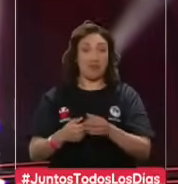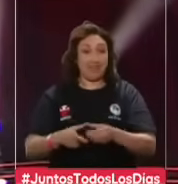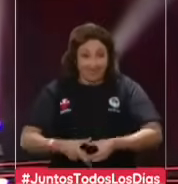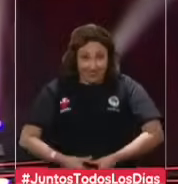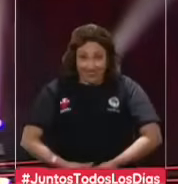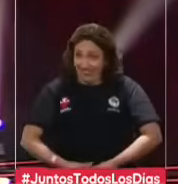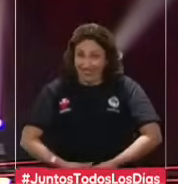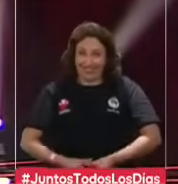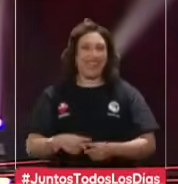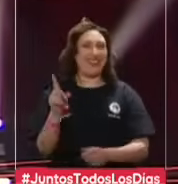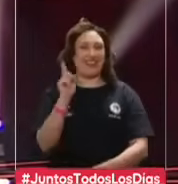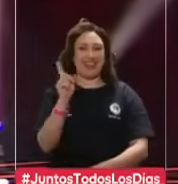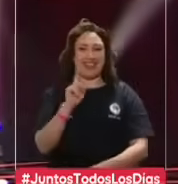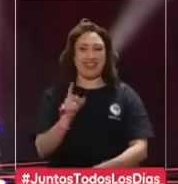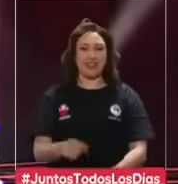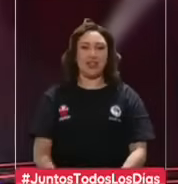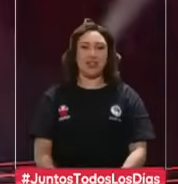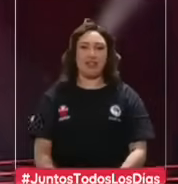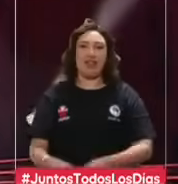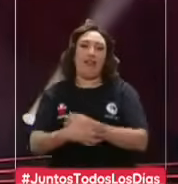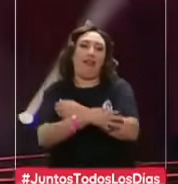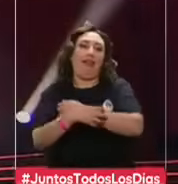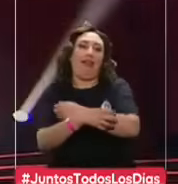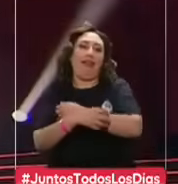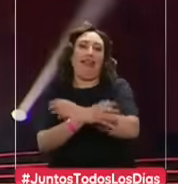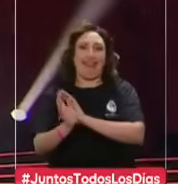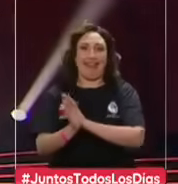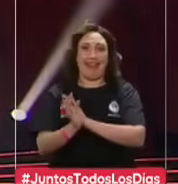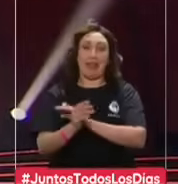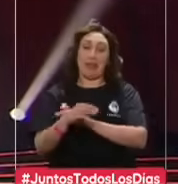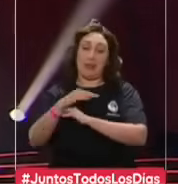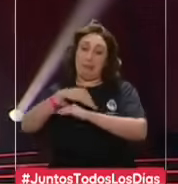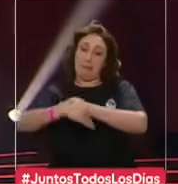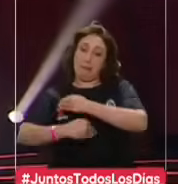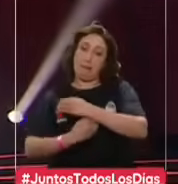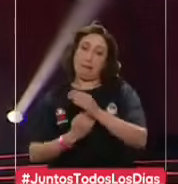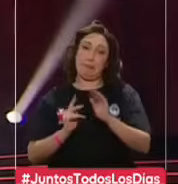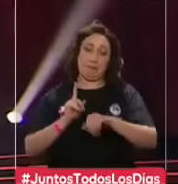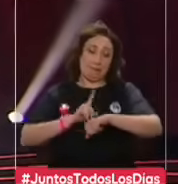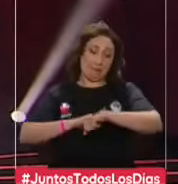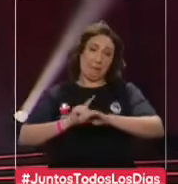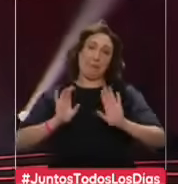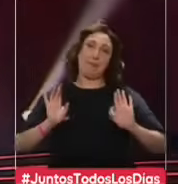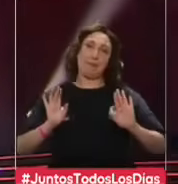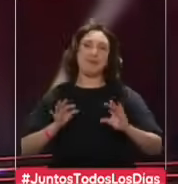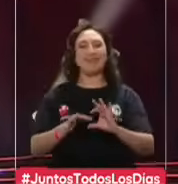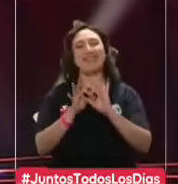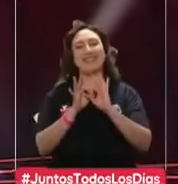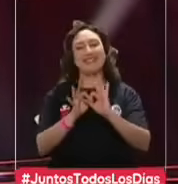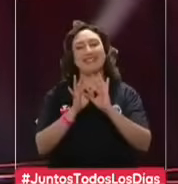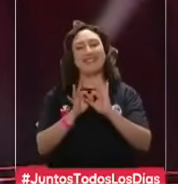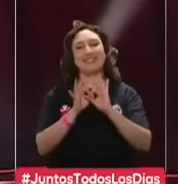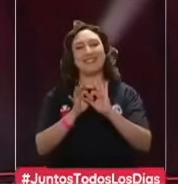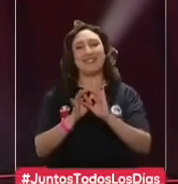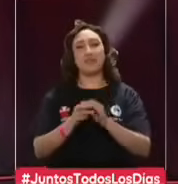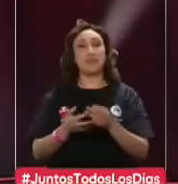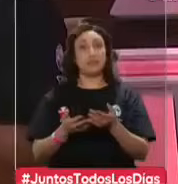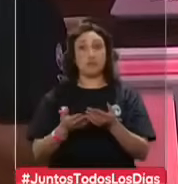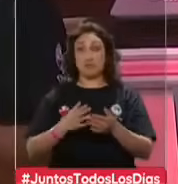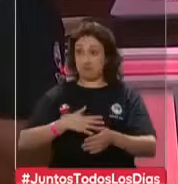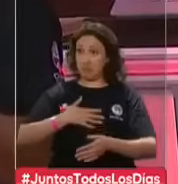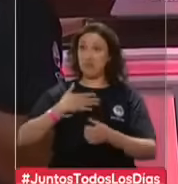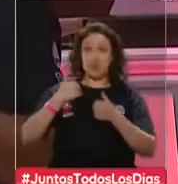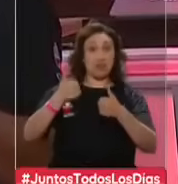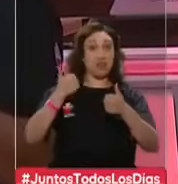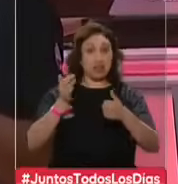Ah, se puso ordinaria, es que el horario. Muchas gracias. Vamos bien, lo está pasando